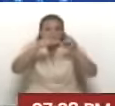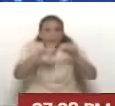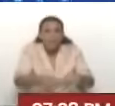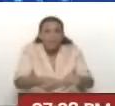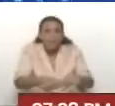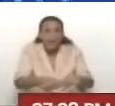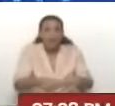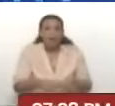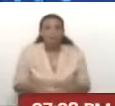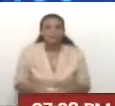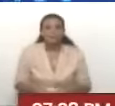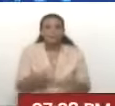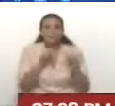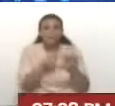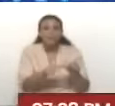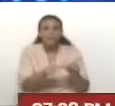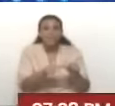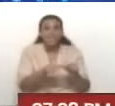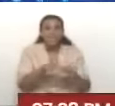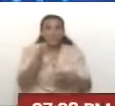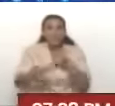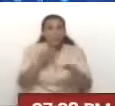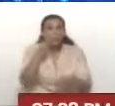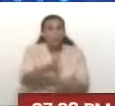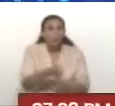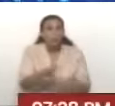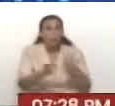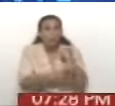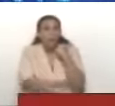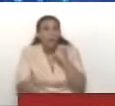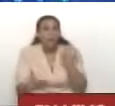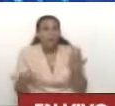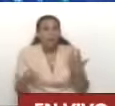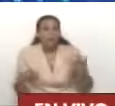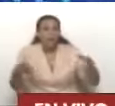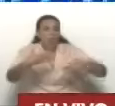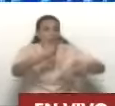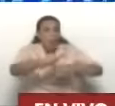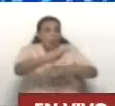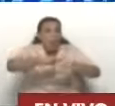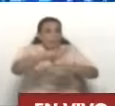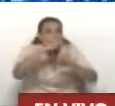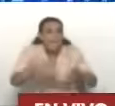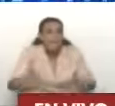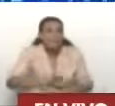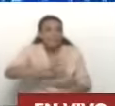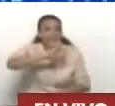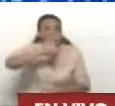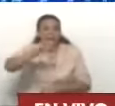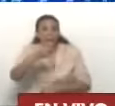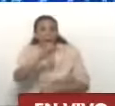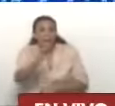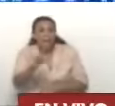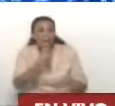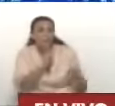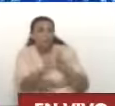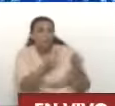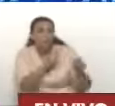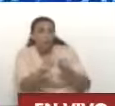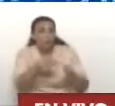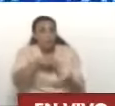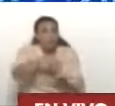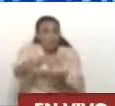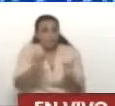cuando punto fijismo y Luis Guillermo García abordó a Jaime Lucinchi, le hizo un interrogatorio